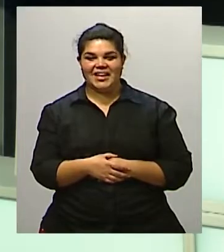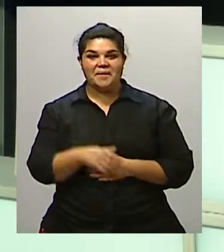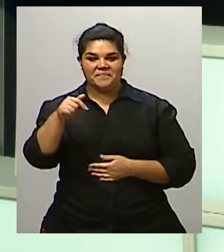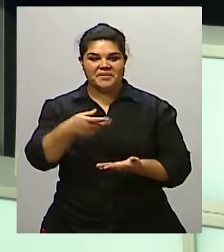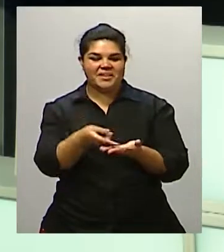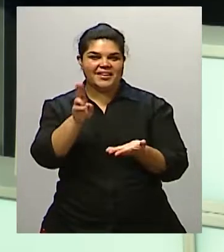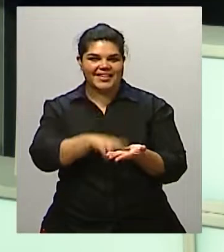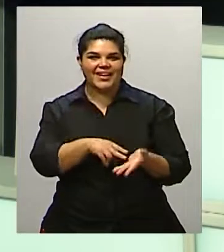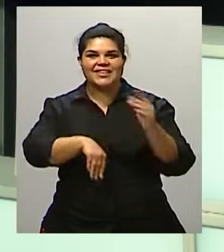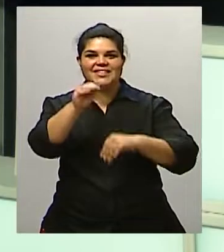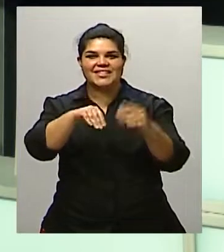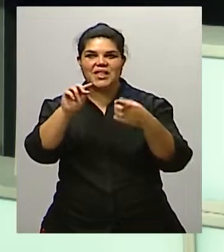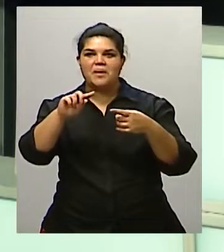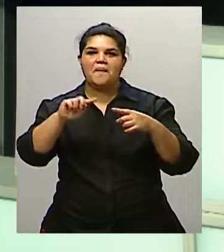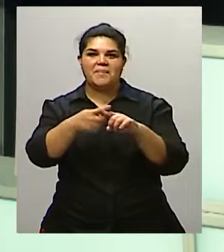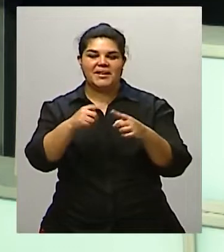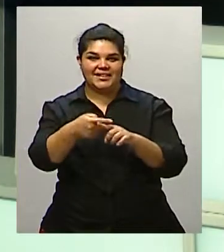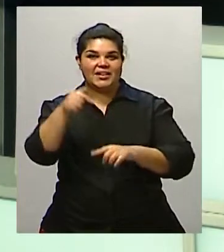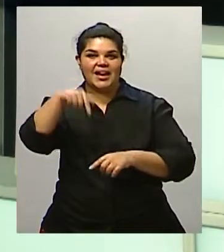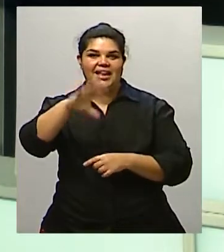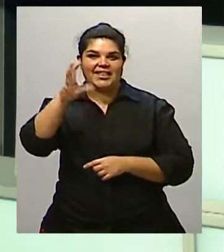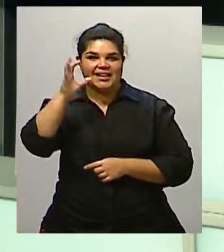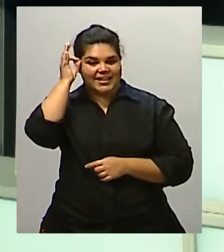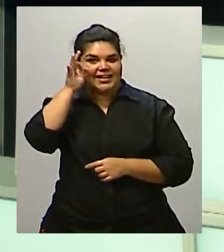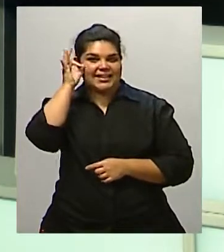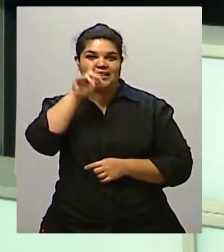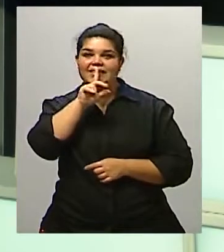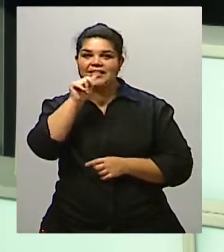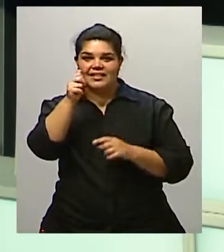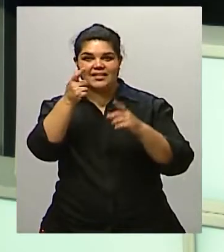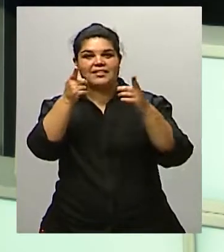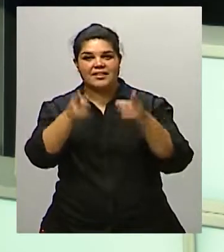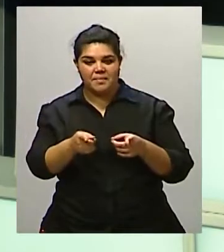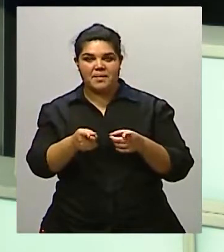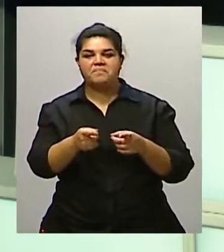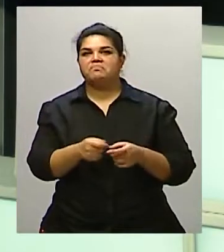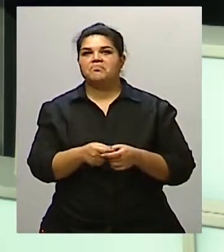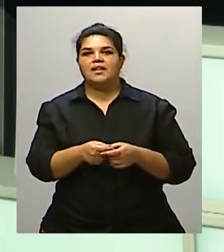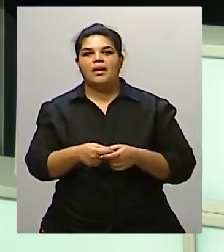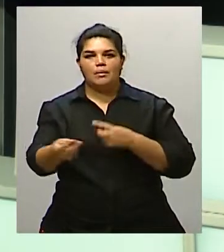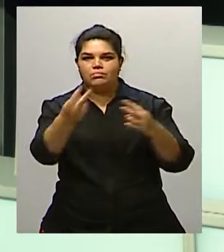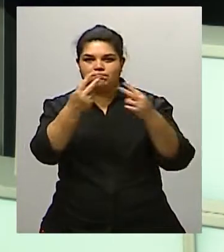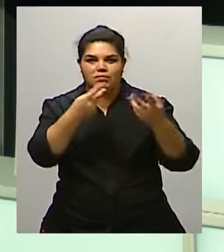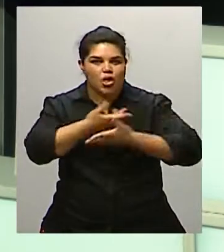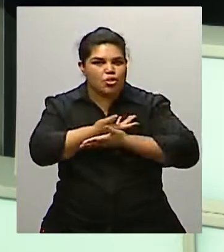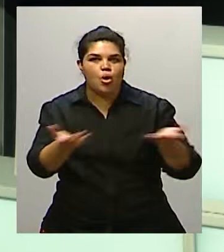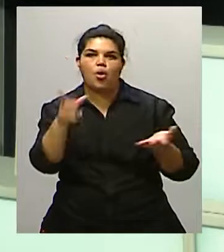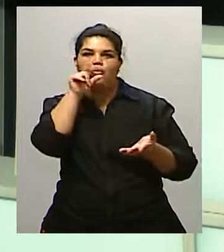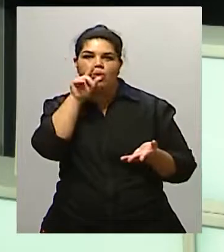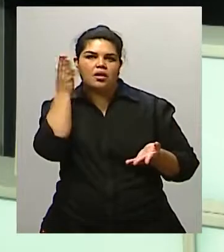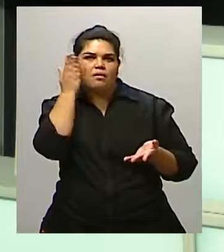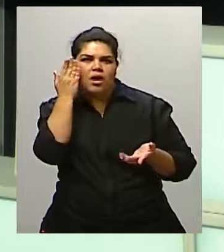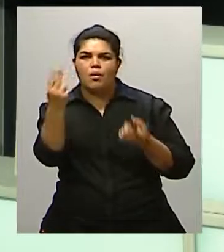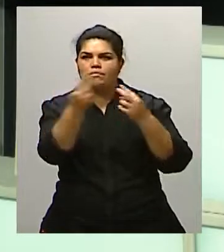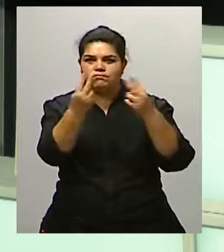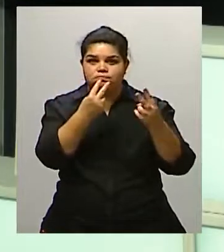Estamos en Chat Político en el 30 de la TDA, 22 de Supercanal HD. Recuerden que también estamos presentes en todas las redes sociales. Si tienen alguna inquietud,